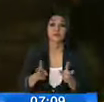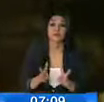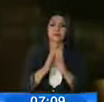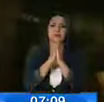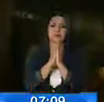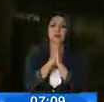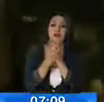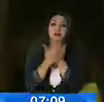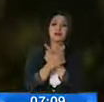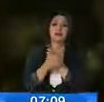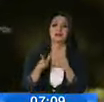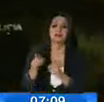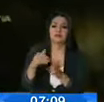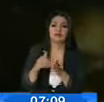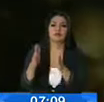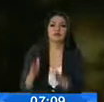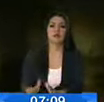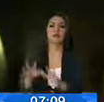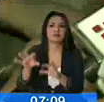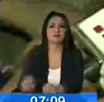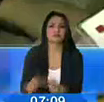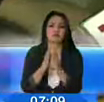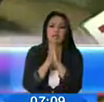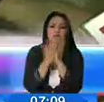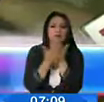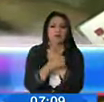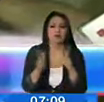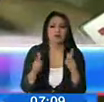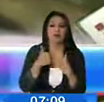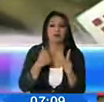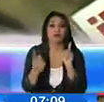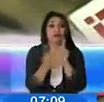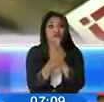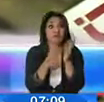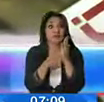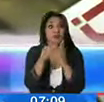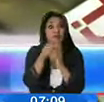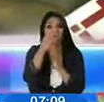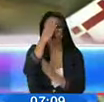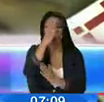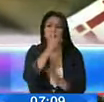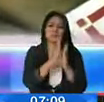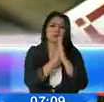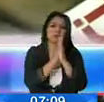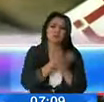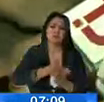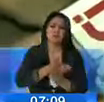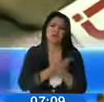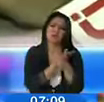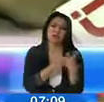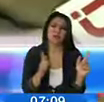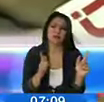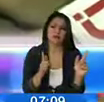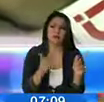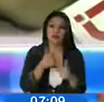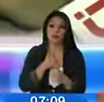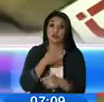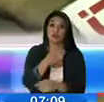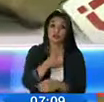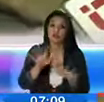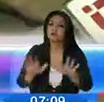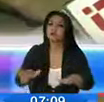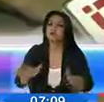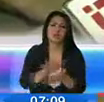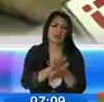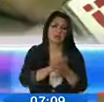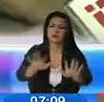la liberación de los estudiantes detenidos. Hablé con el señor ministro y le hice la petición que por favor, al igual que yo vengo a calmar a mis